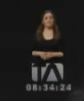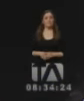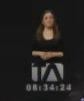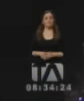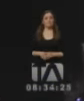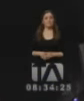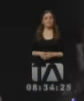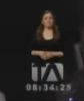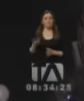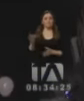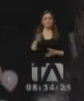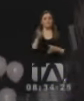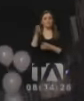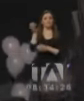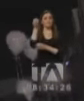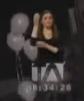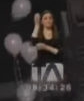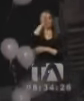Globos blancos hacia el cielo,